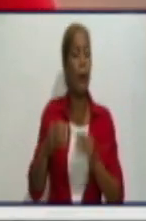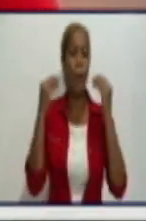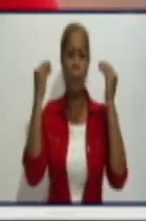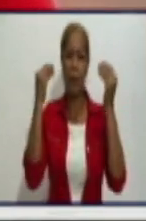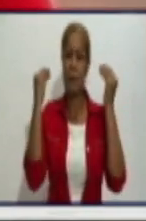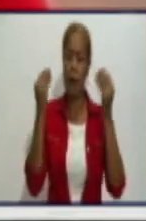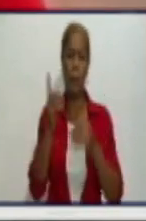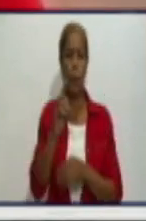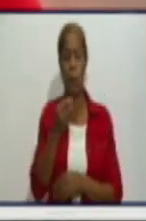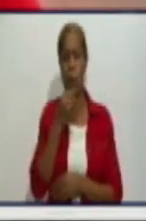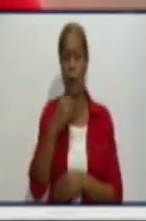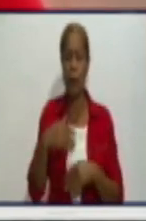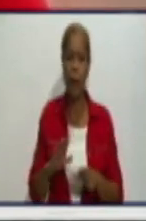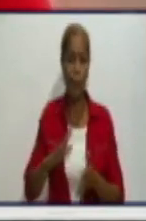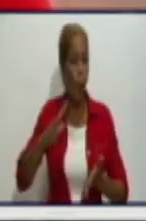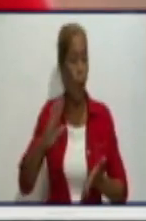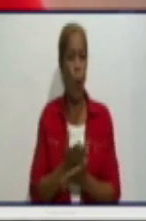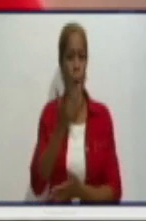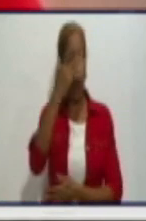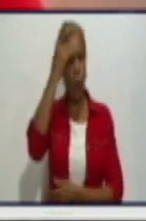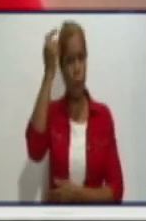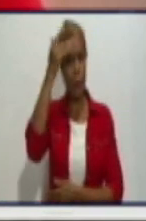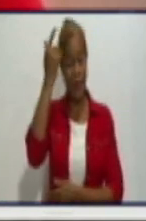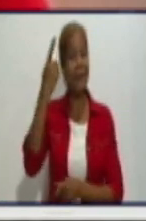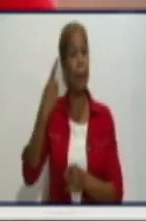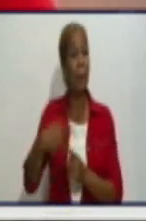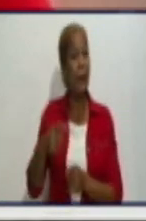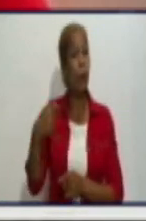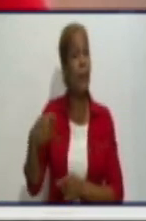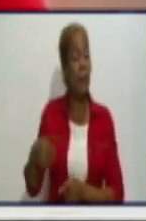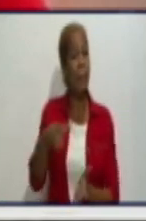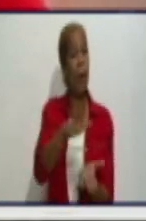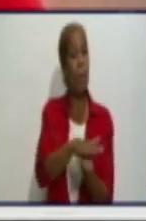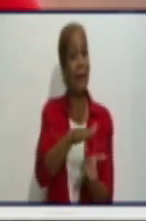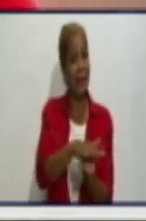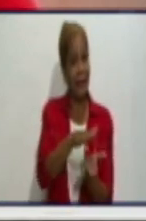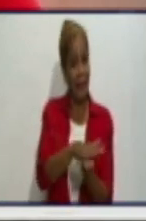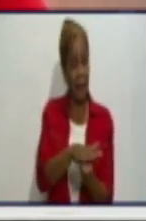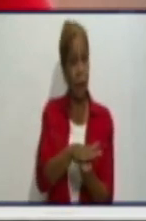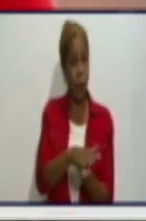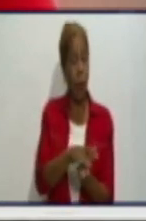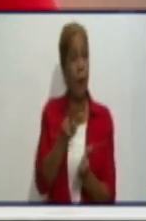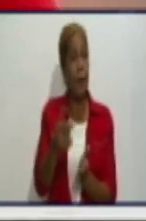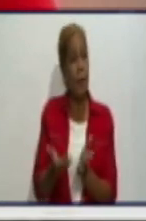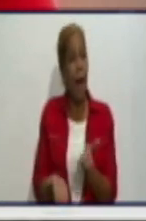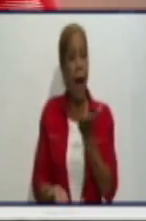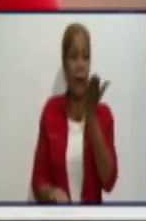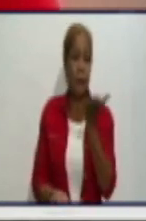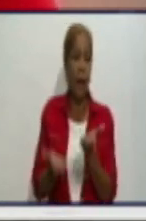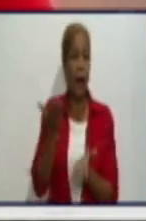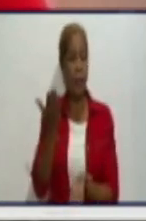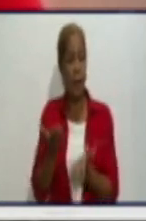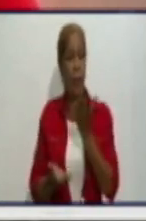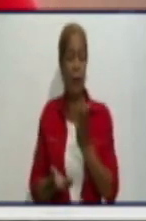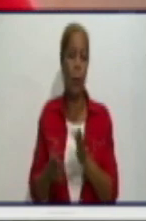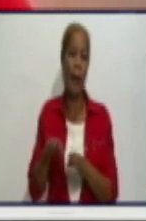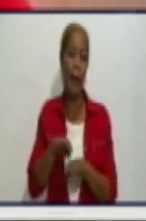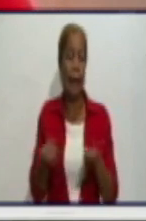una explosión no de ese caso pero si nos mantenemos en una meseta alta entre 50 entre 40 y